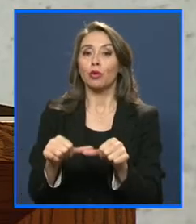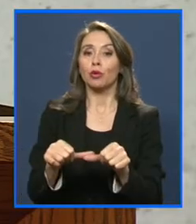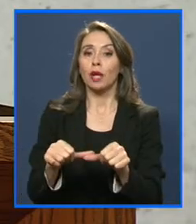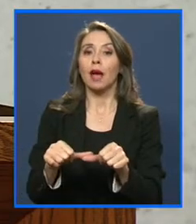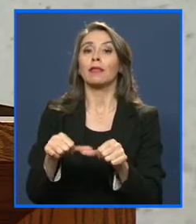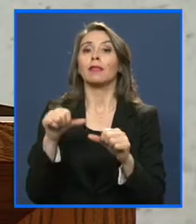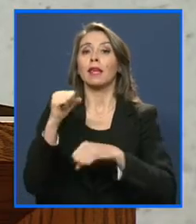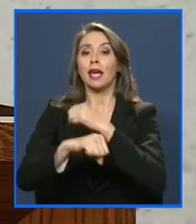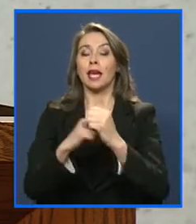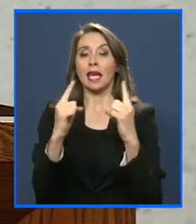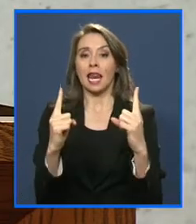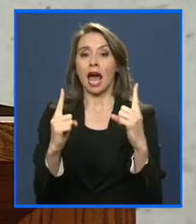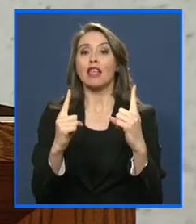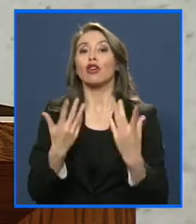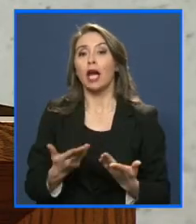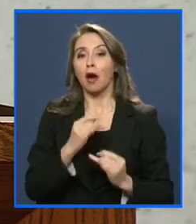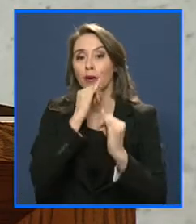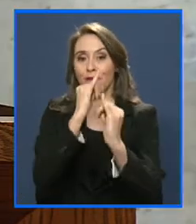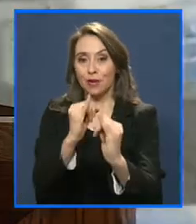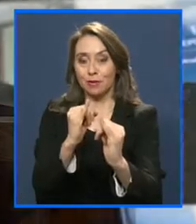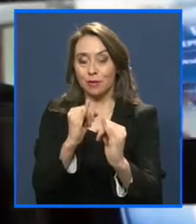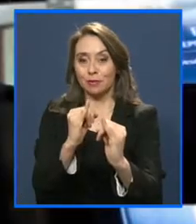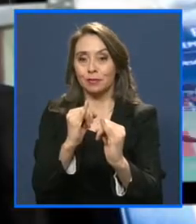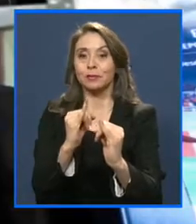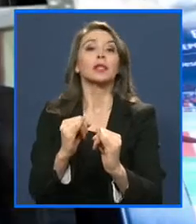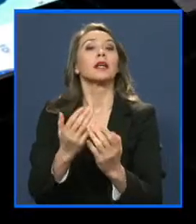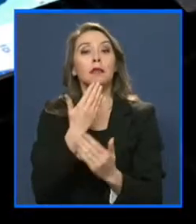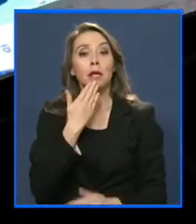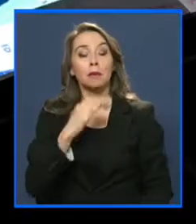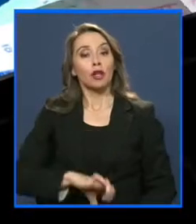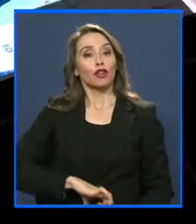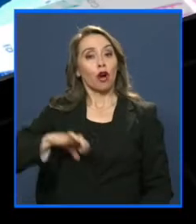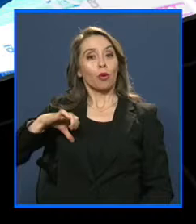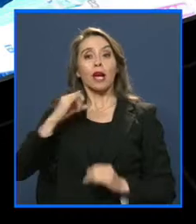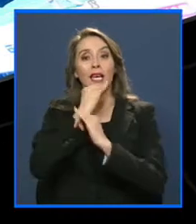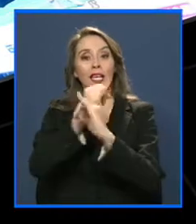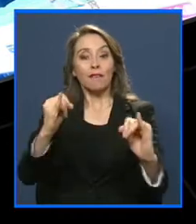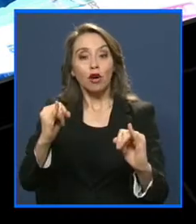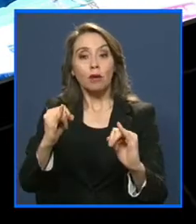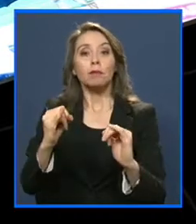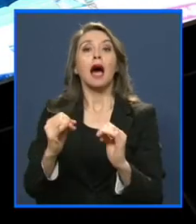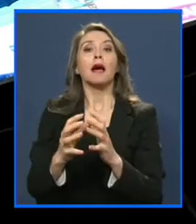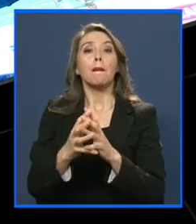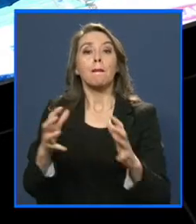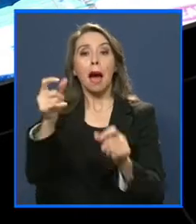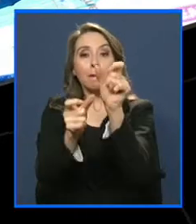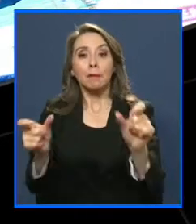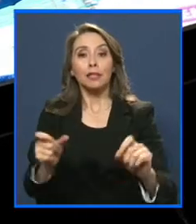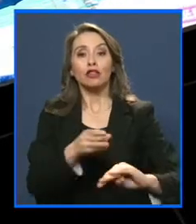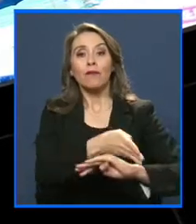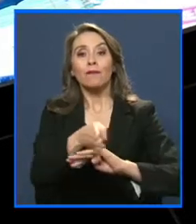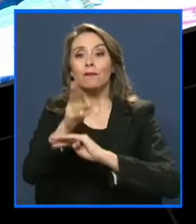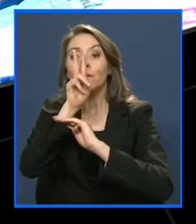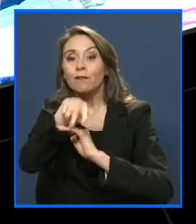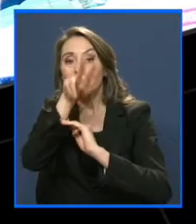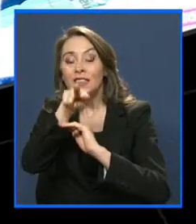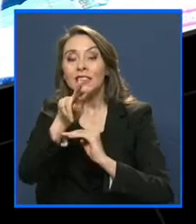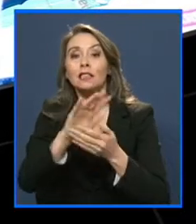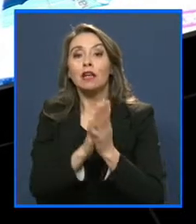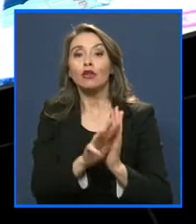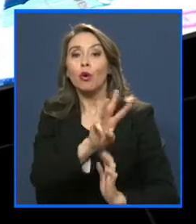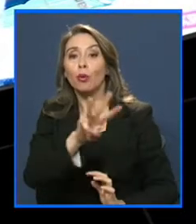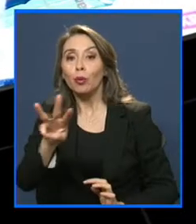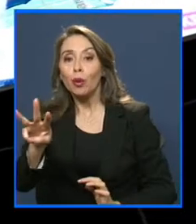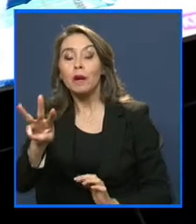informado junto con ello nos enorgullece informar el aumento sostenido de las visitas en todas las plataformas digitales que